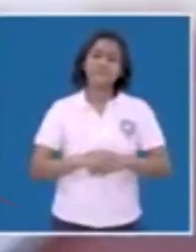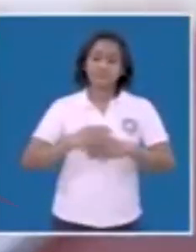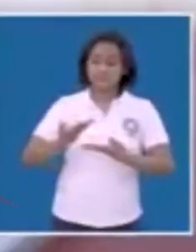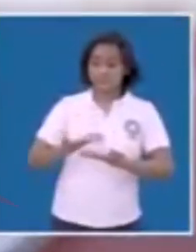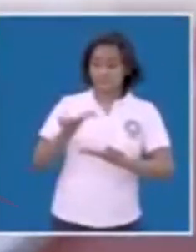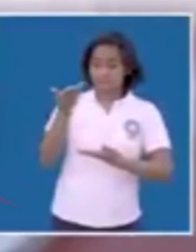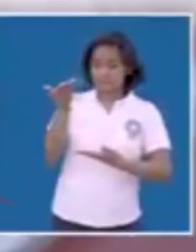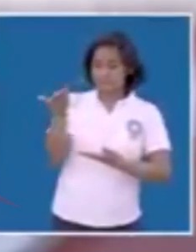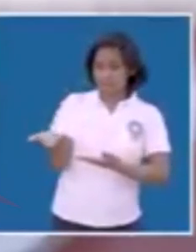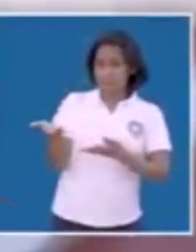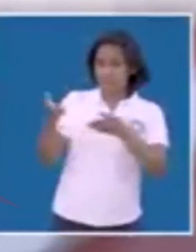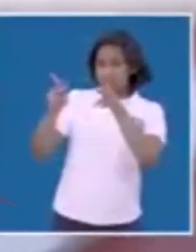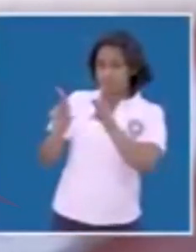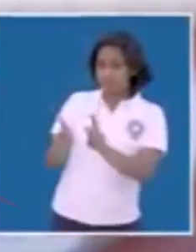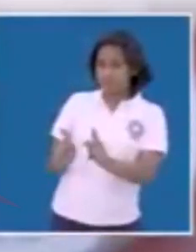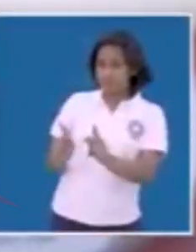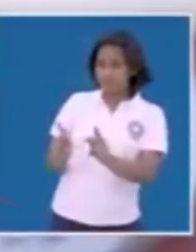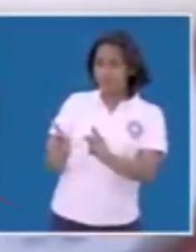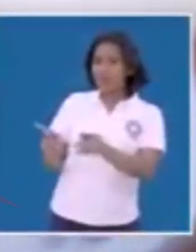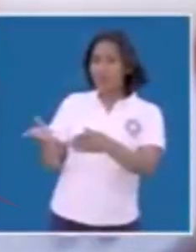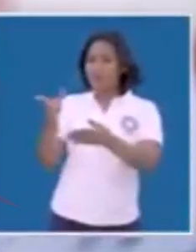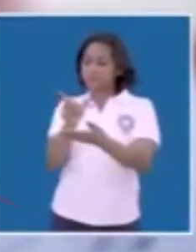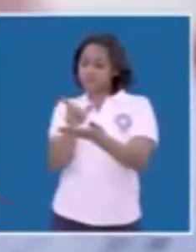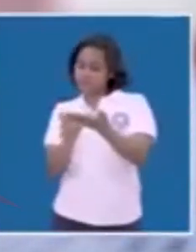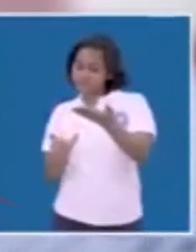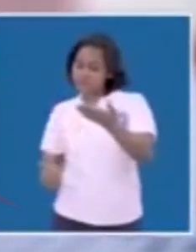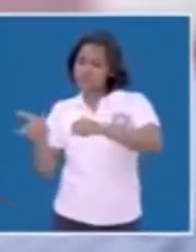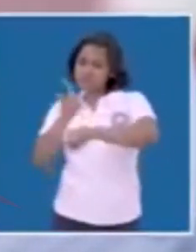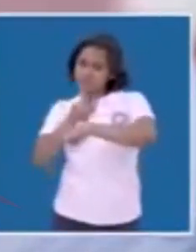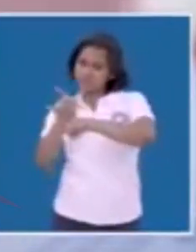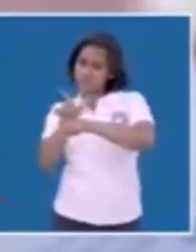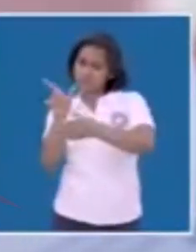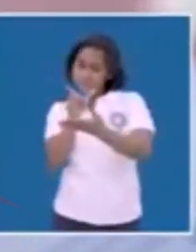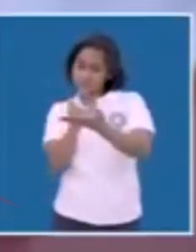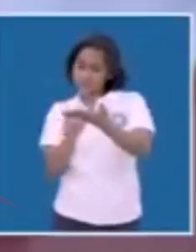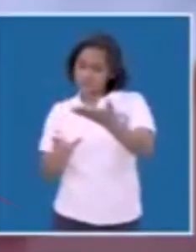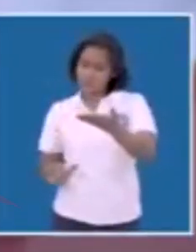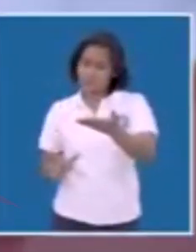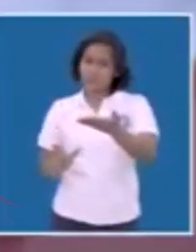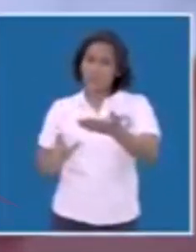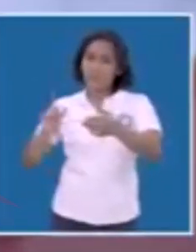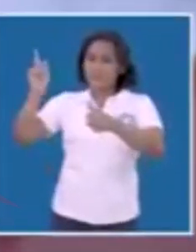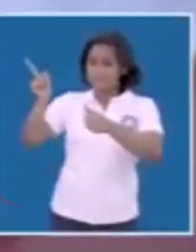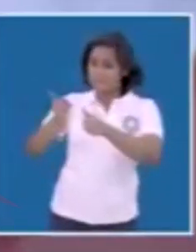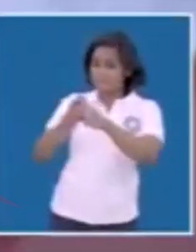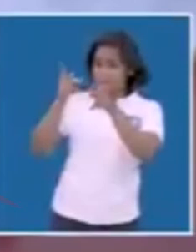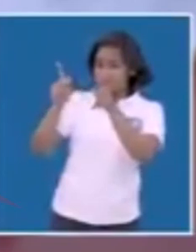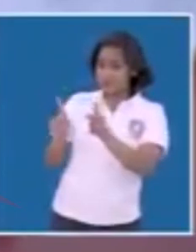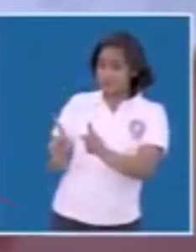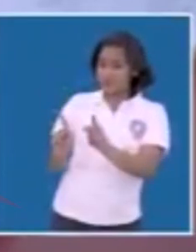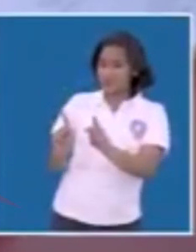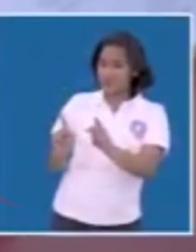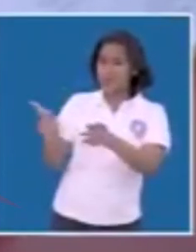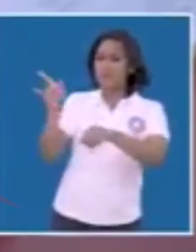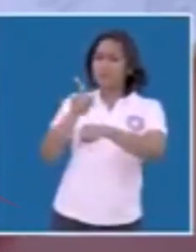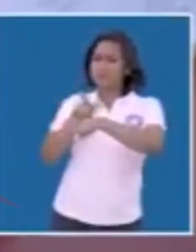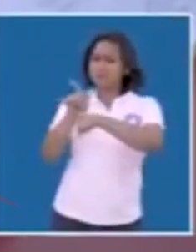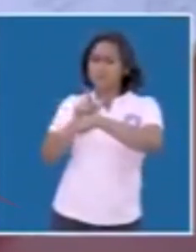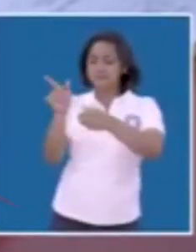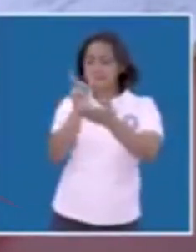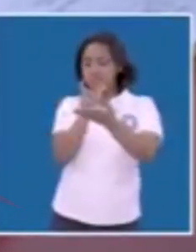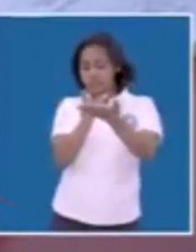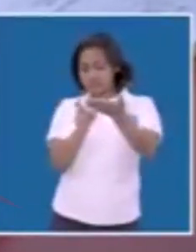754 personas como miembros todas y todos con sus respectivos suplentes divididos de la siguiente manera